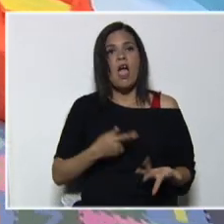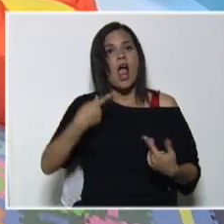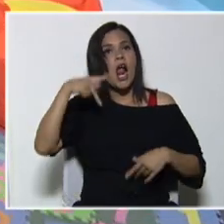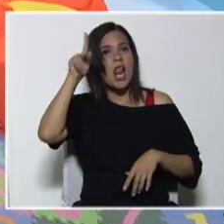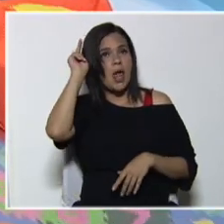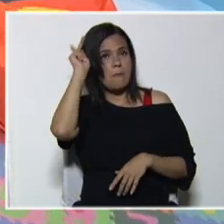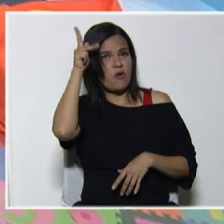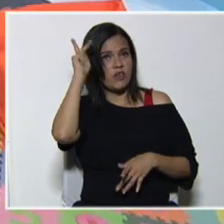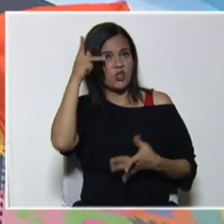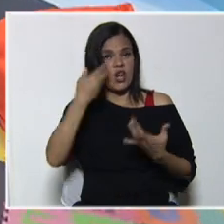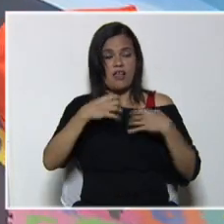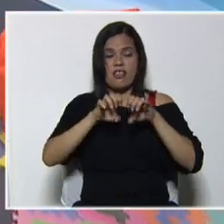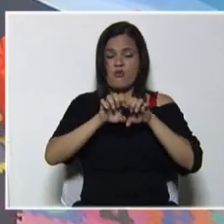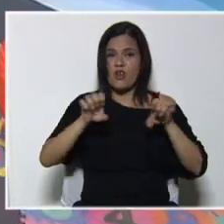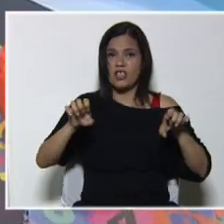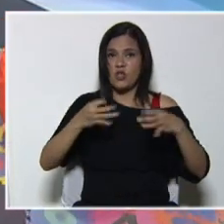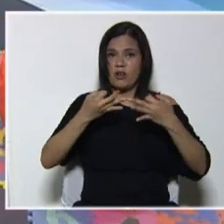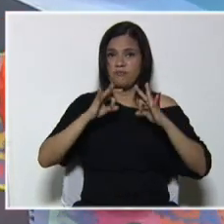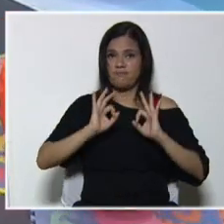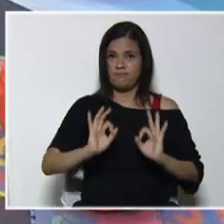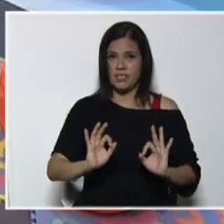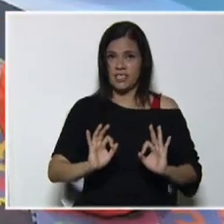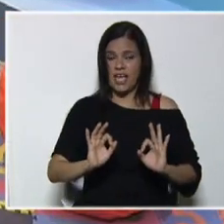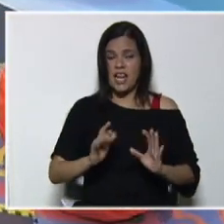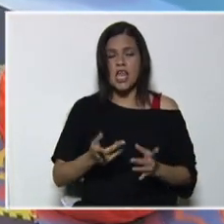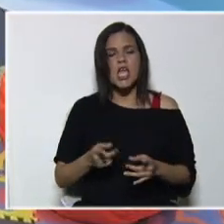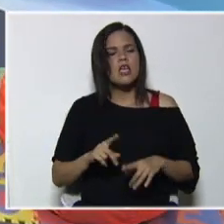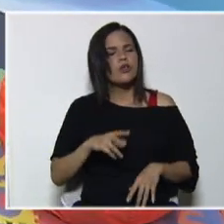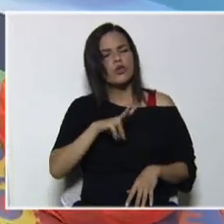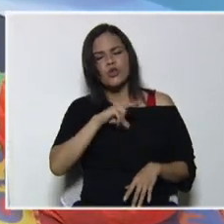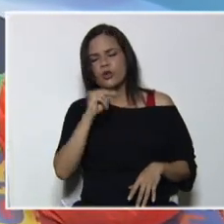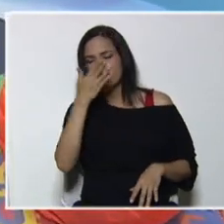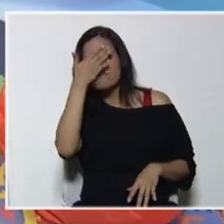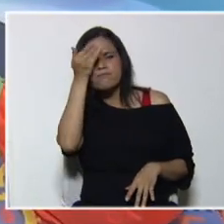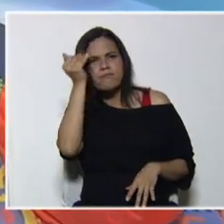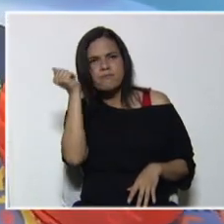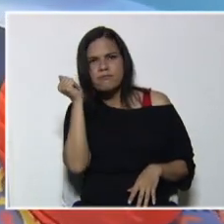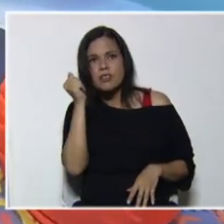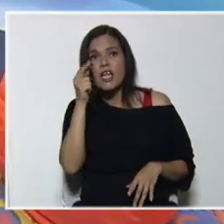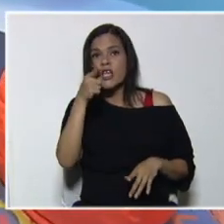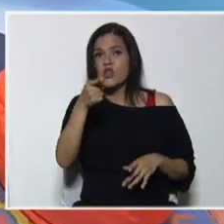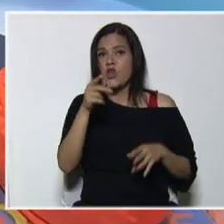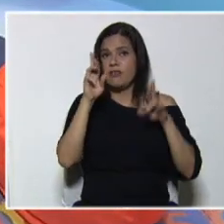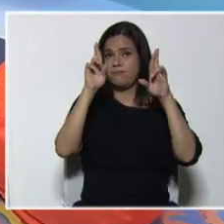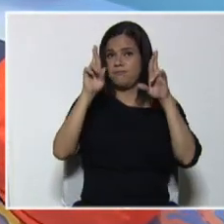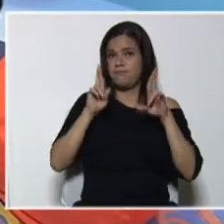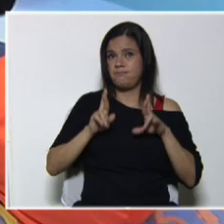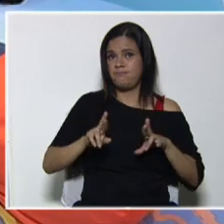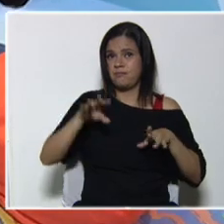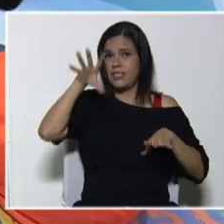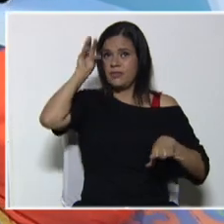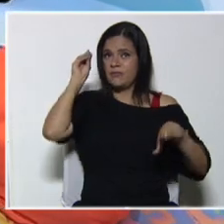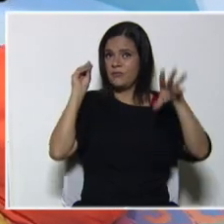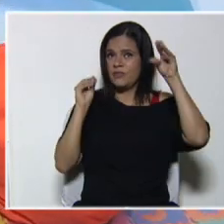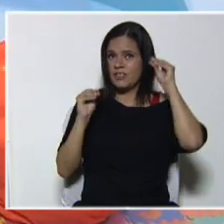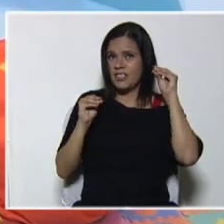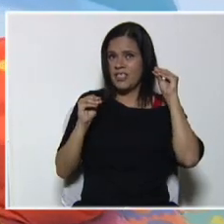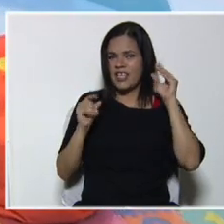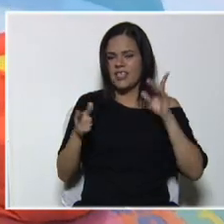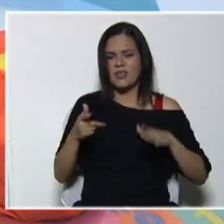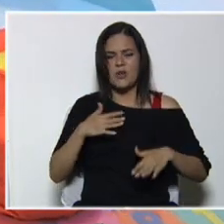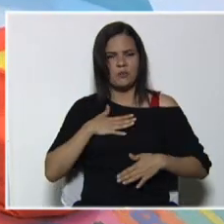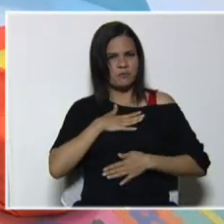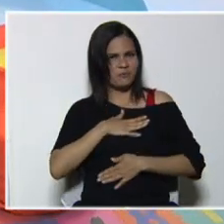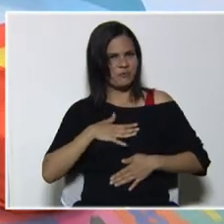acerca de la modalidad de educación especial y no olvidamos esos recursos para el aprendizaje que tanto